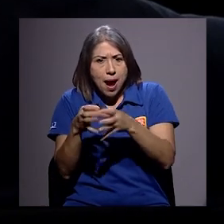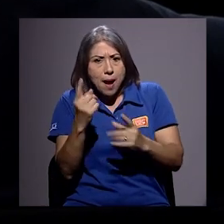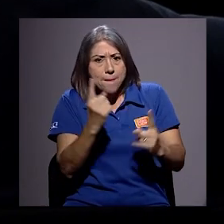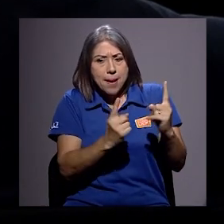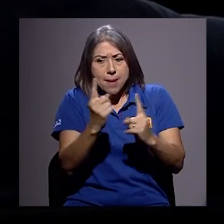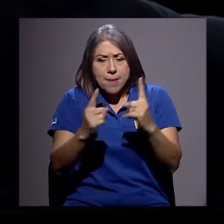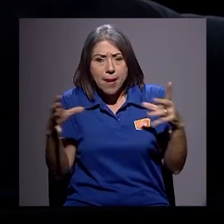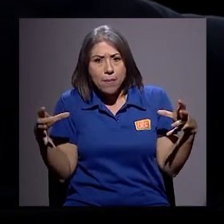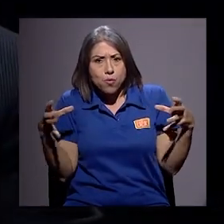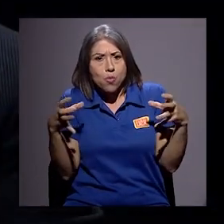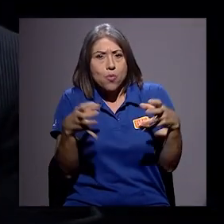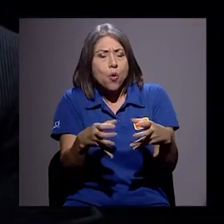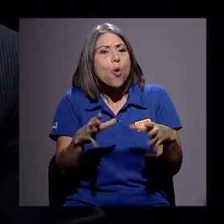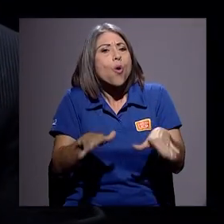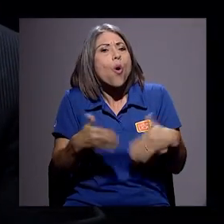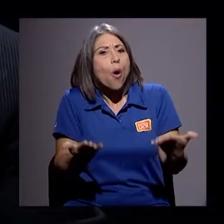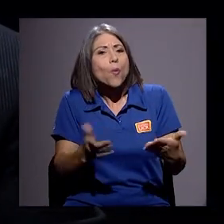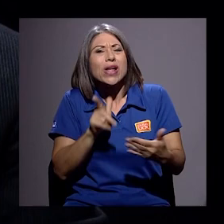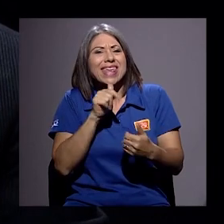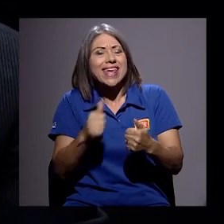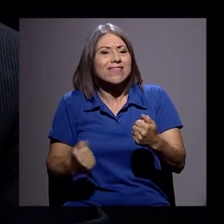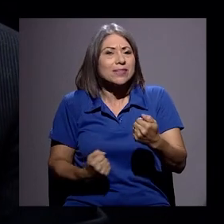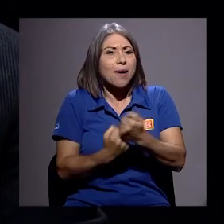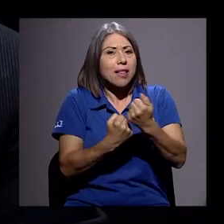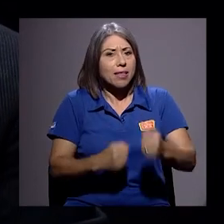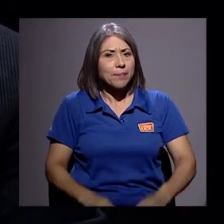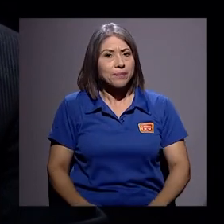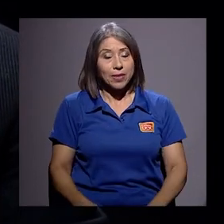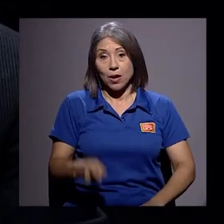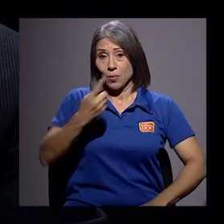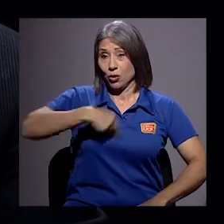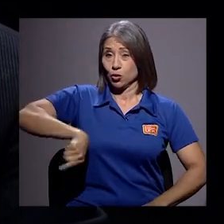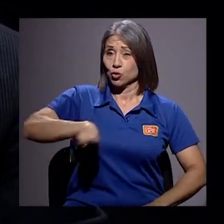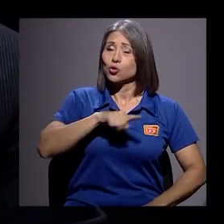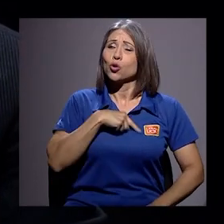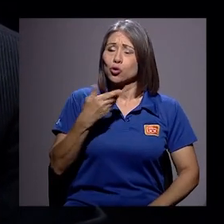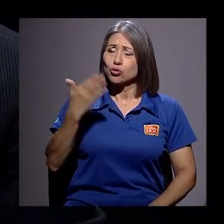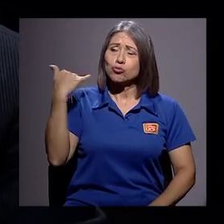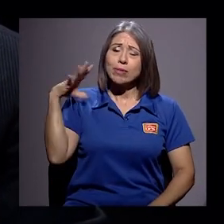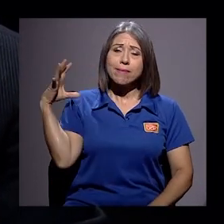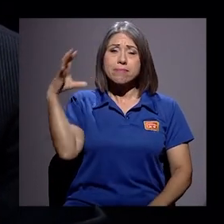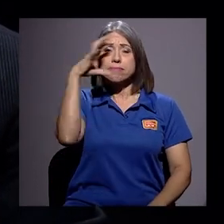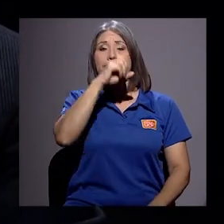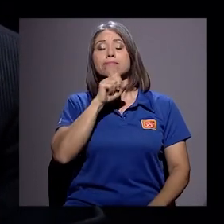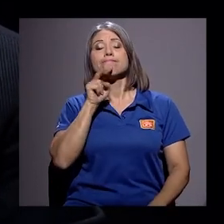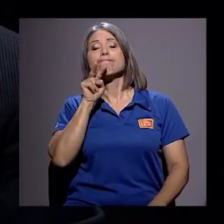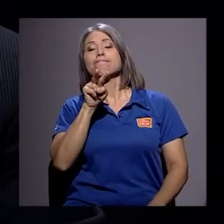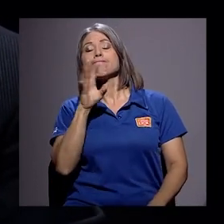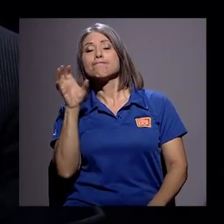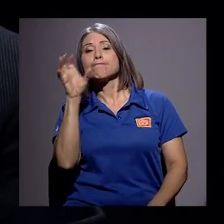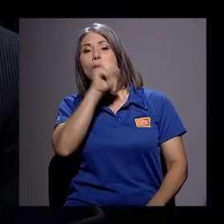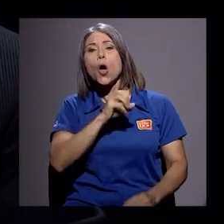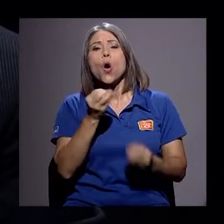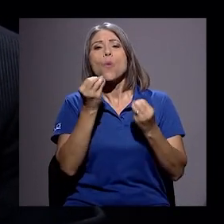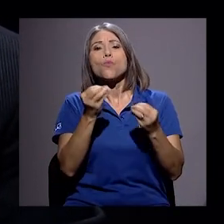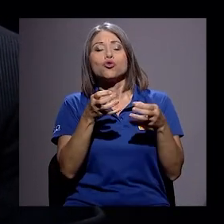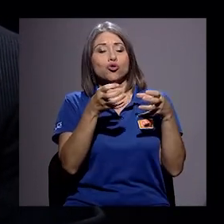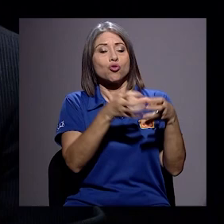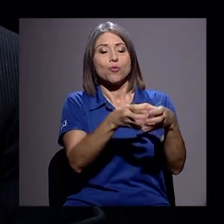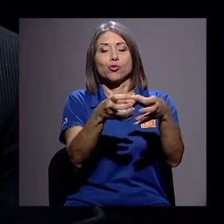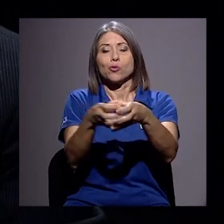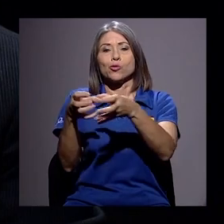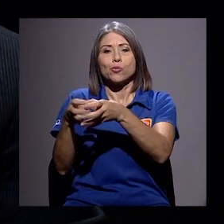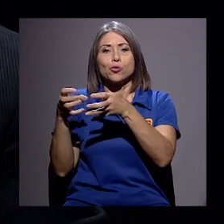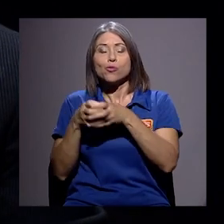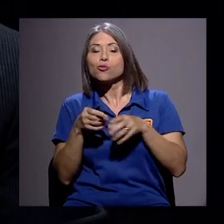quienes le respaldan bueno parte de esa lectura que nosotros veníamos haciendo era que habían muchos grupos que estaban buscando una una